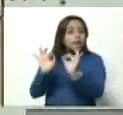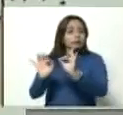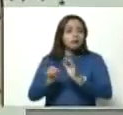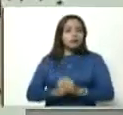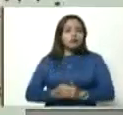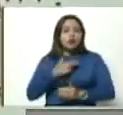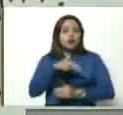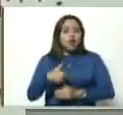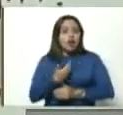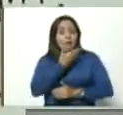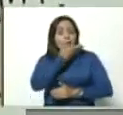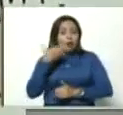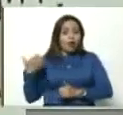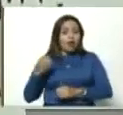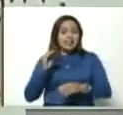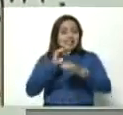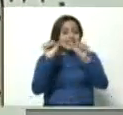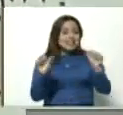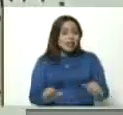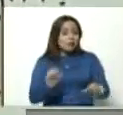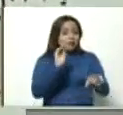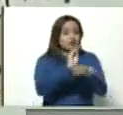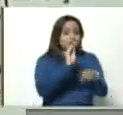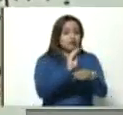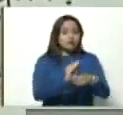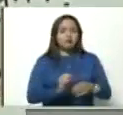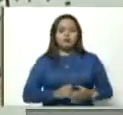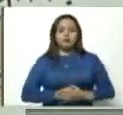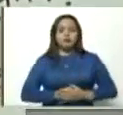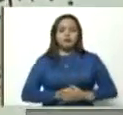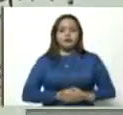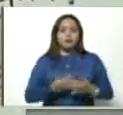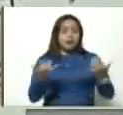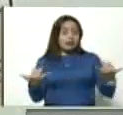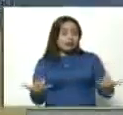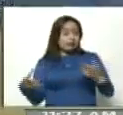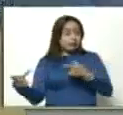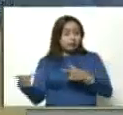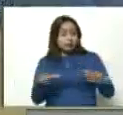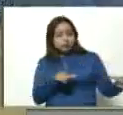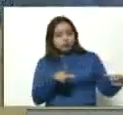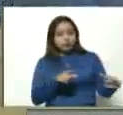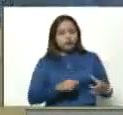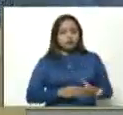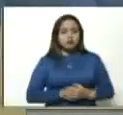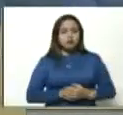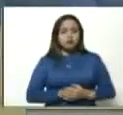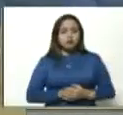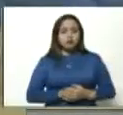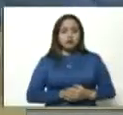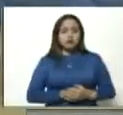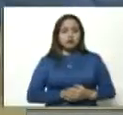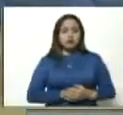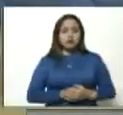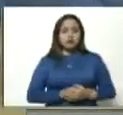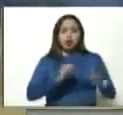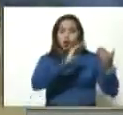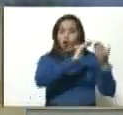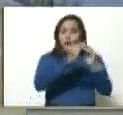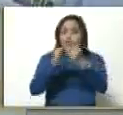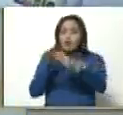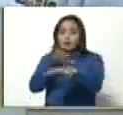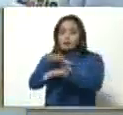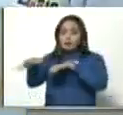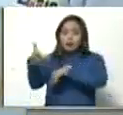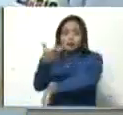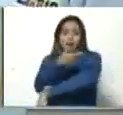sistema de prevención. En este caso, tenemos ya, como quien dice, la comunidad inmunizada,